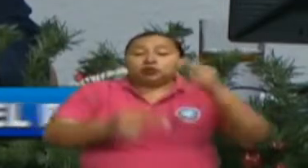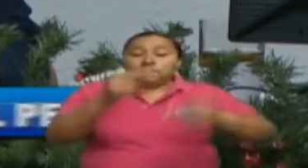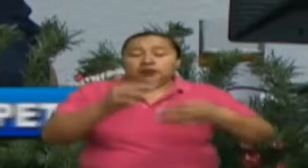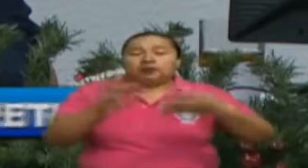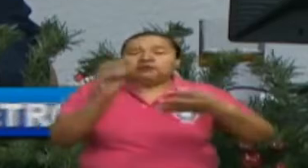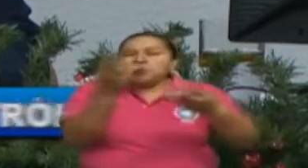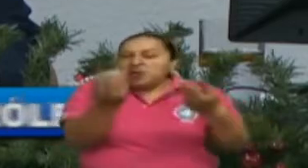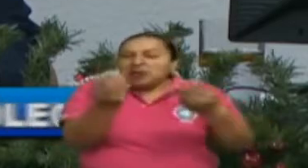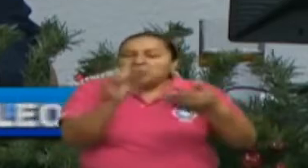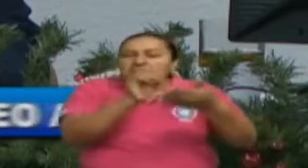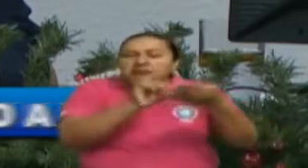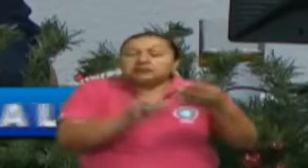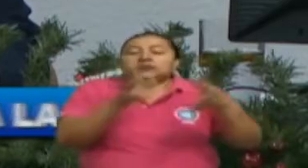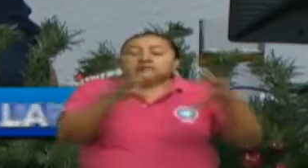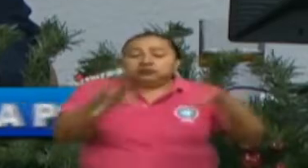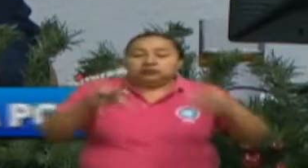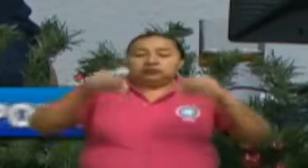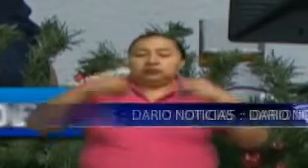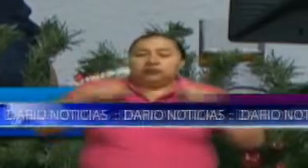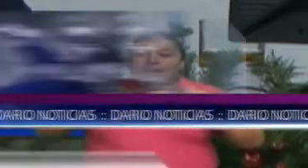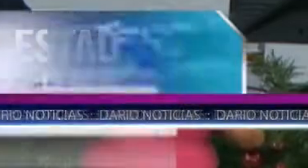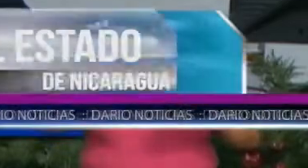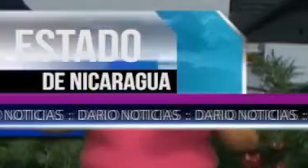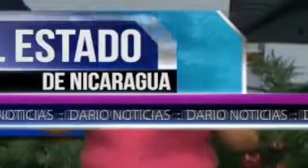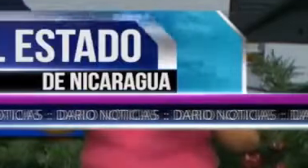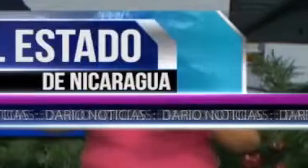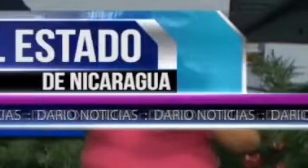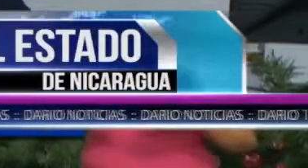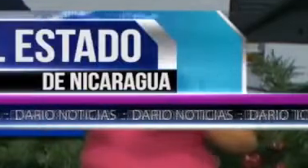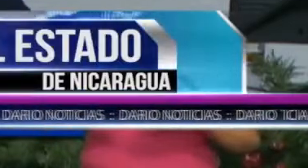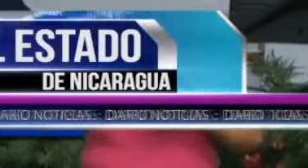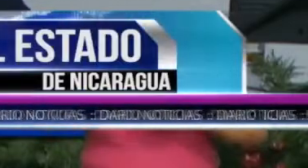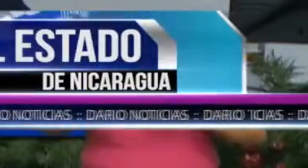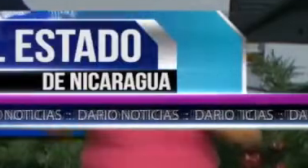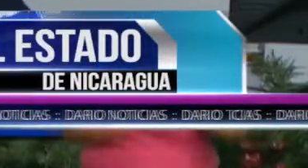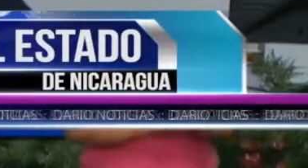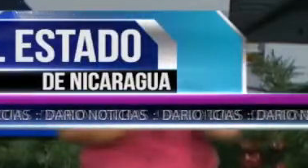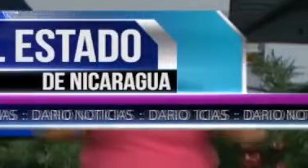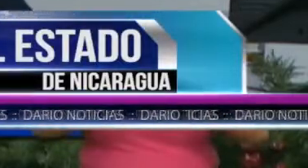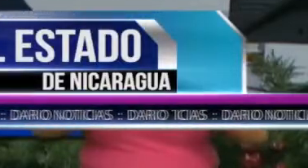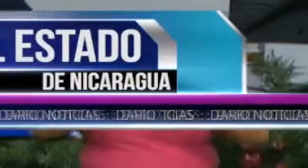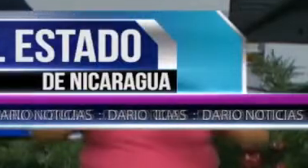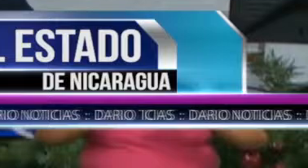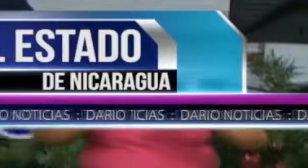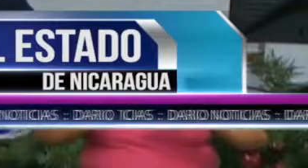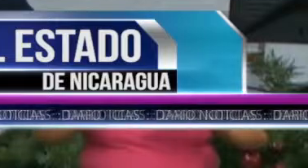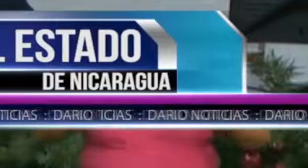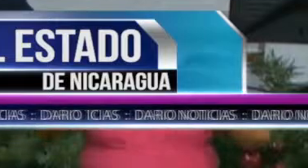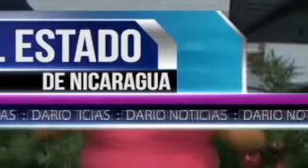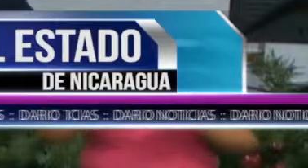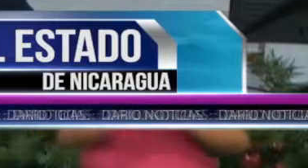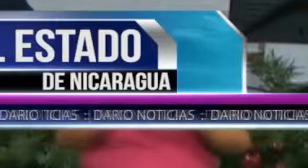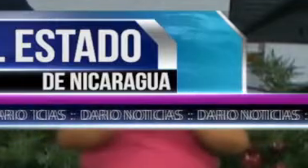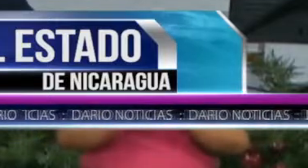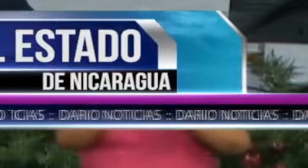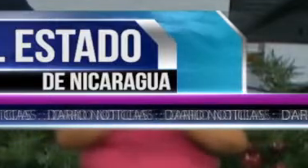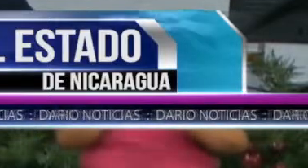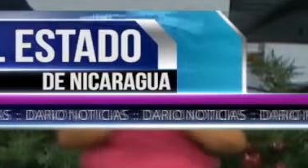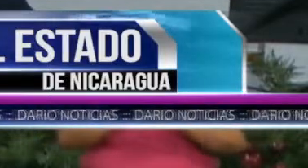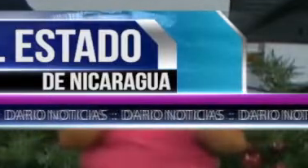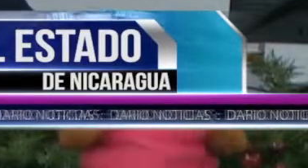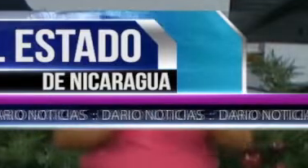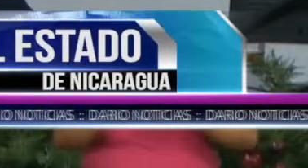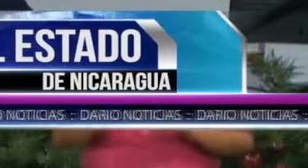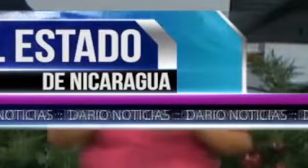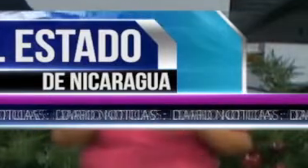dichos inventarios pasan a ser propiedad total del Estado de la República de Nicaragua, los cuales serán operados y